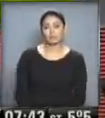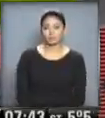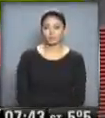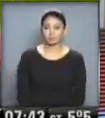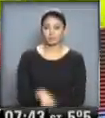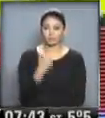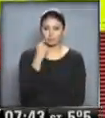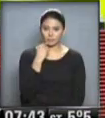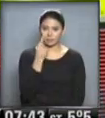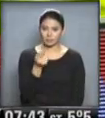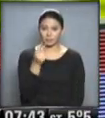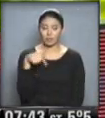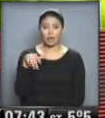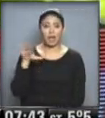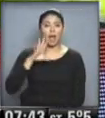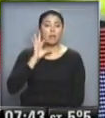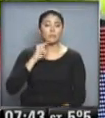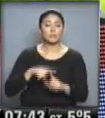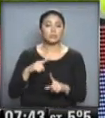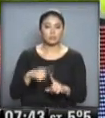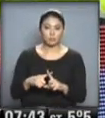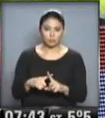que lo positivo fue